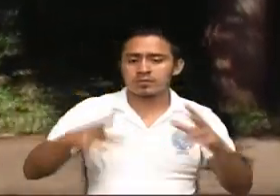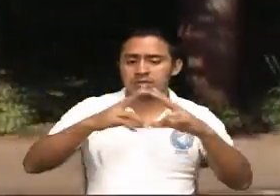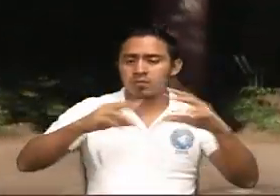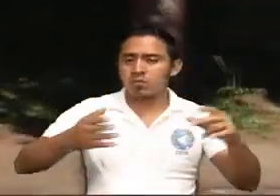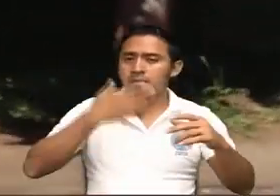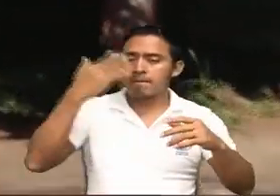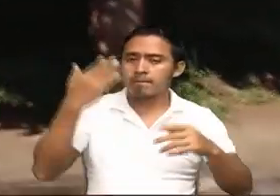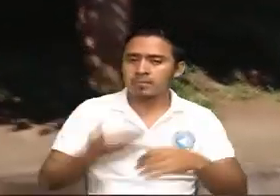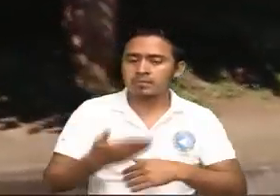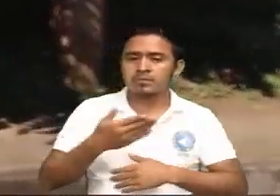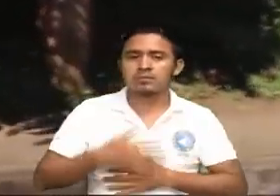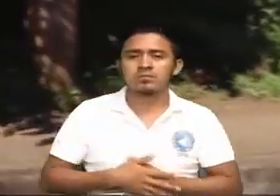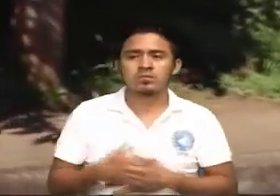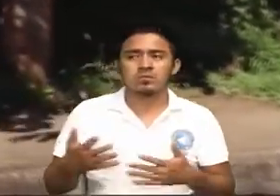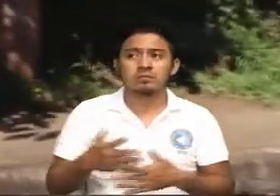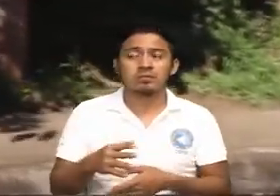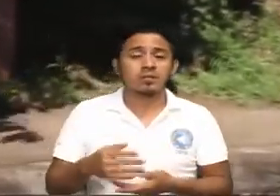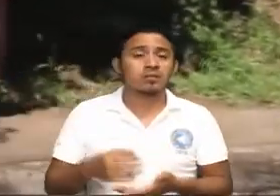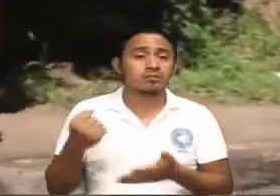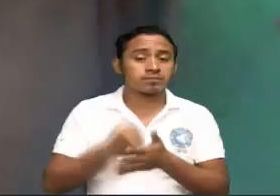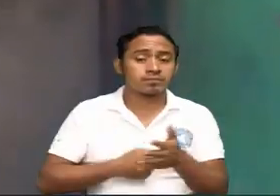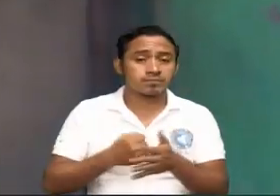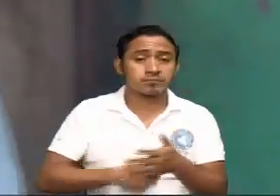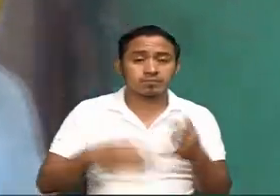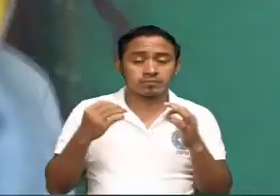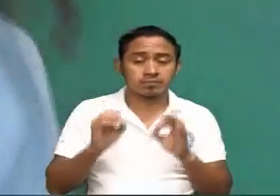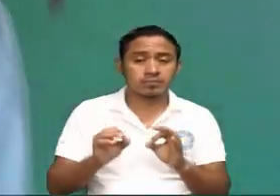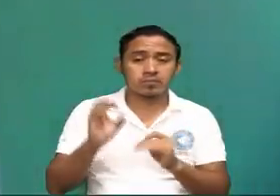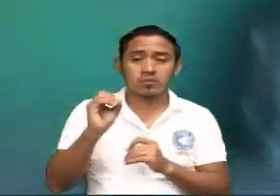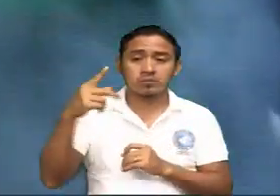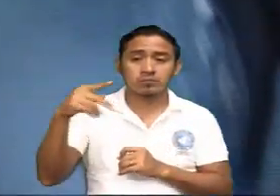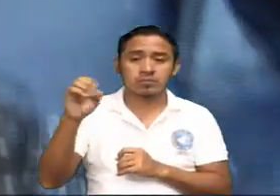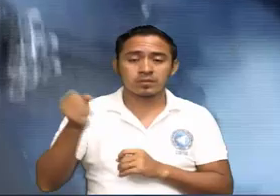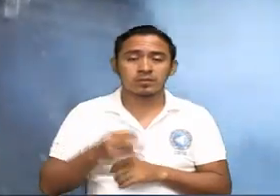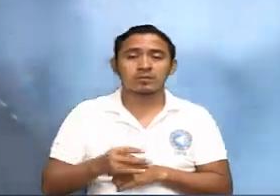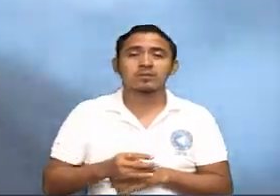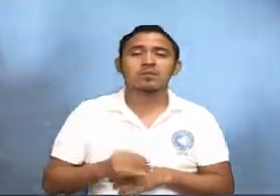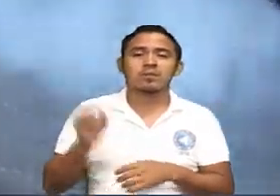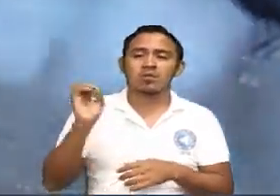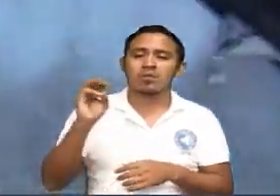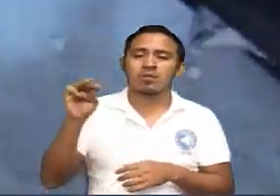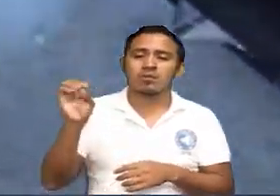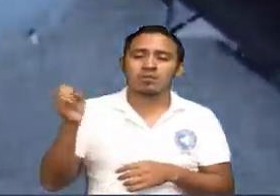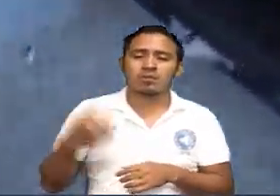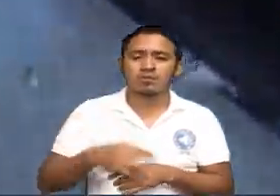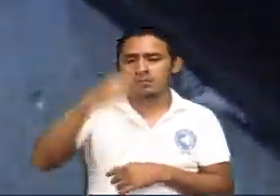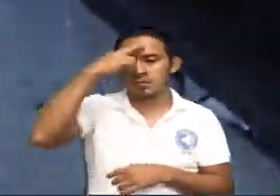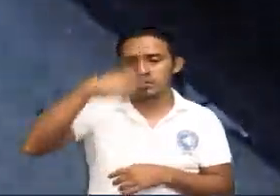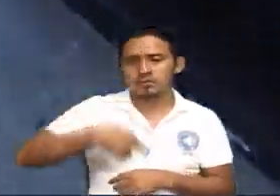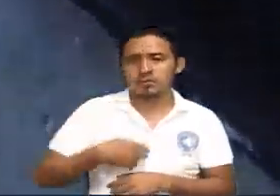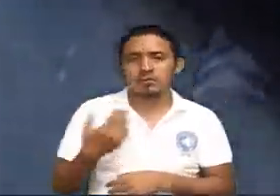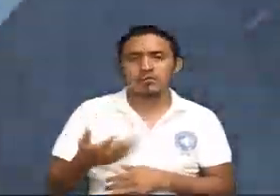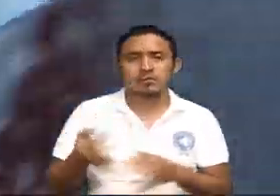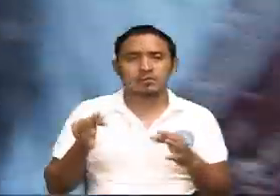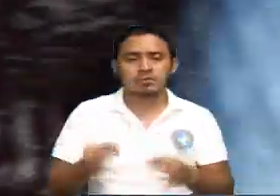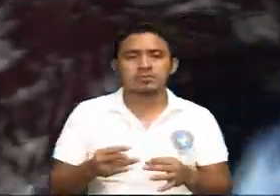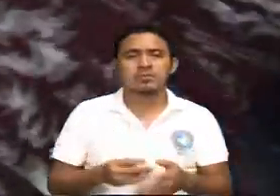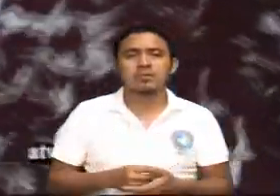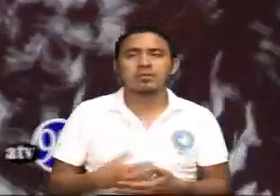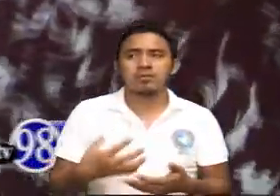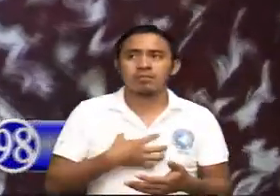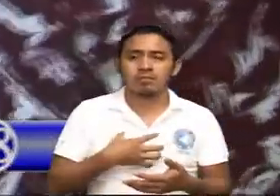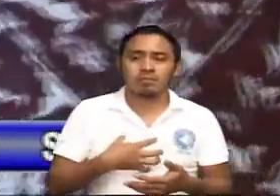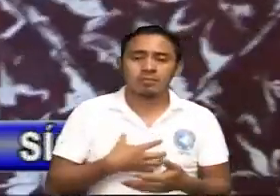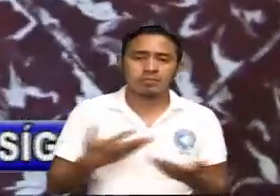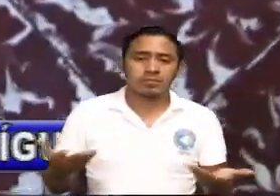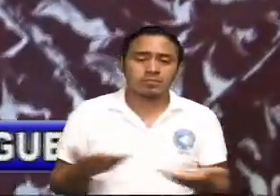calidad de vida del pueblo ha sido reconocido por la OPS y OMS, y que esta entidad planea nombrar el mes de septiembre como el mes de la